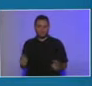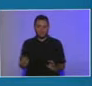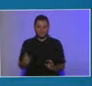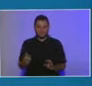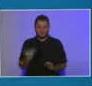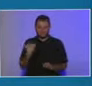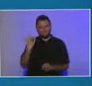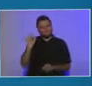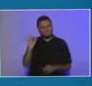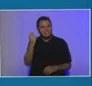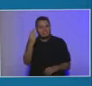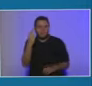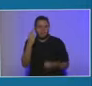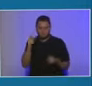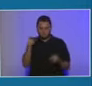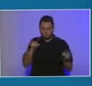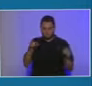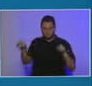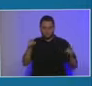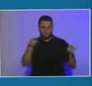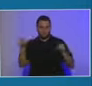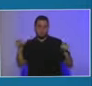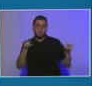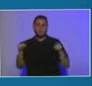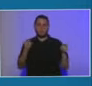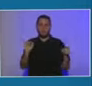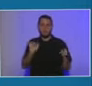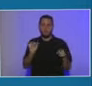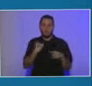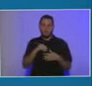vara aquí a la hora de aplicar la ley, ¿no?